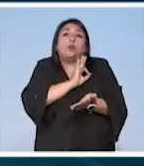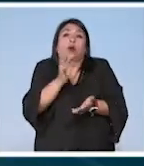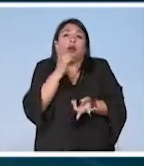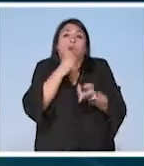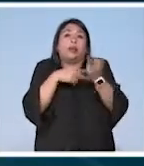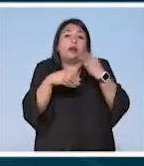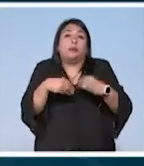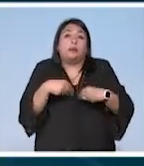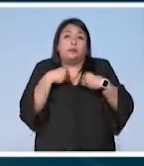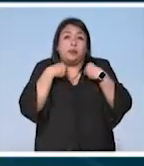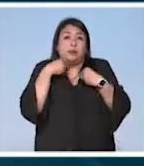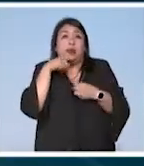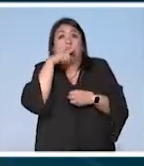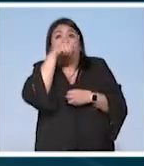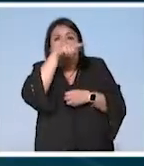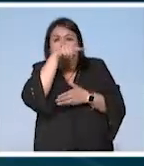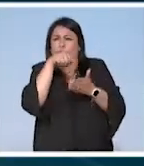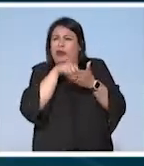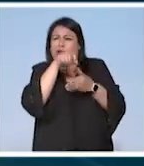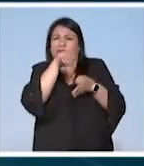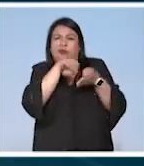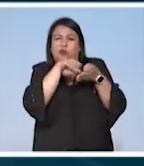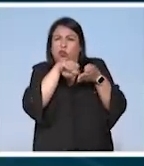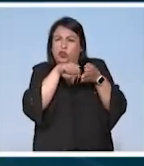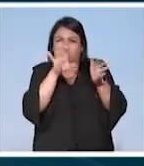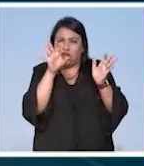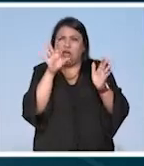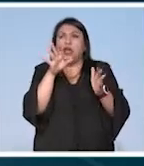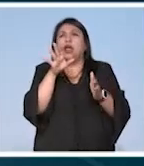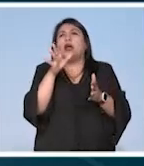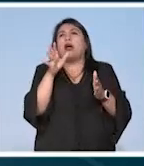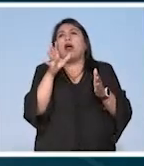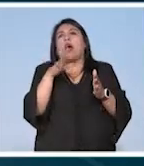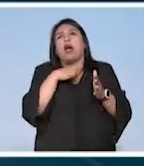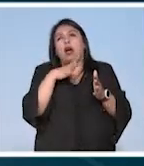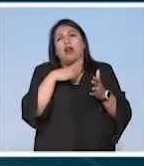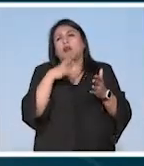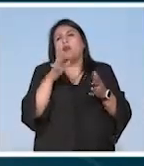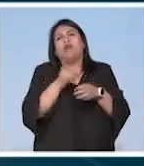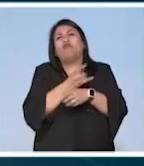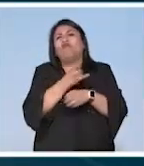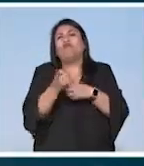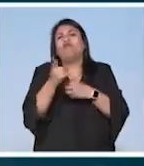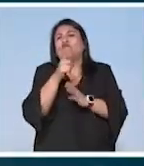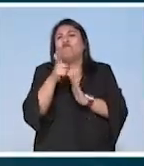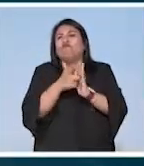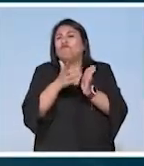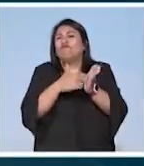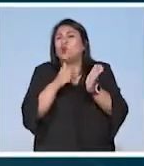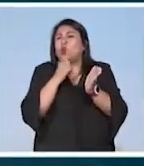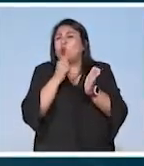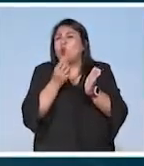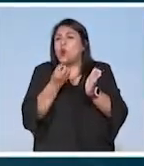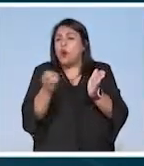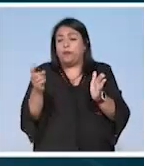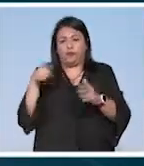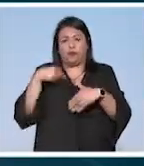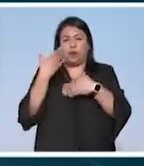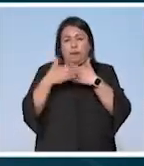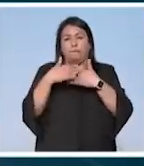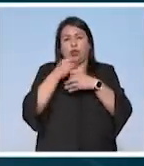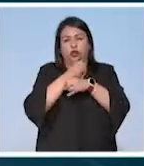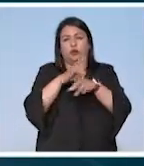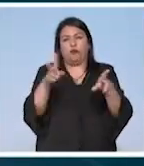es ir a vivir a estas zonas, generalmente en asentamientos humanos irregulares. En la siguiente entrega de